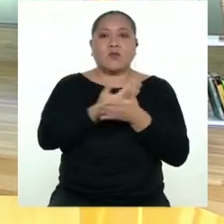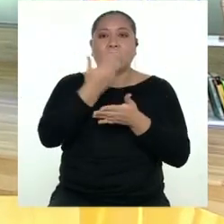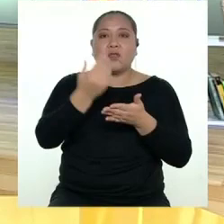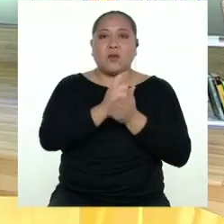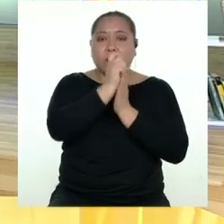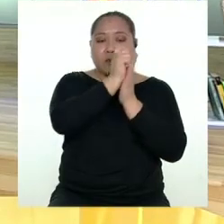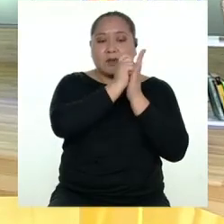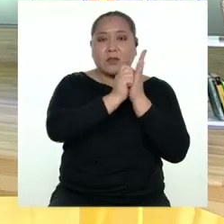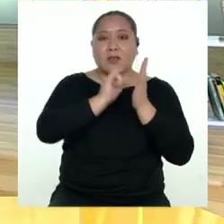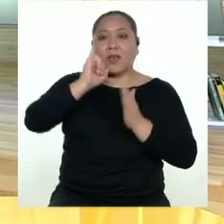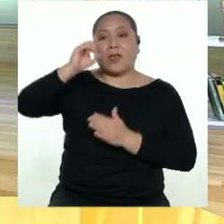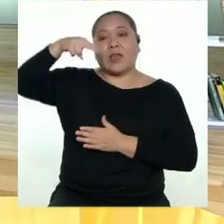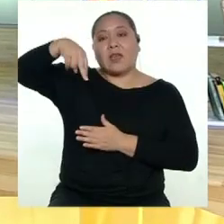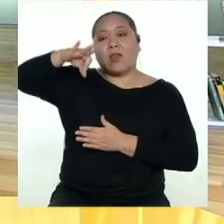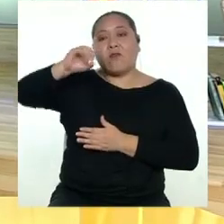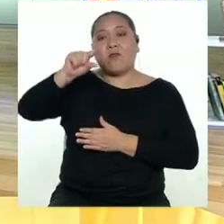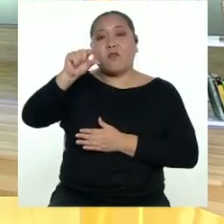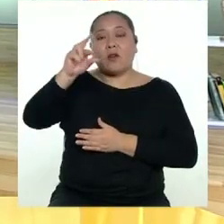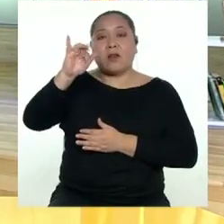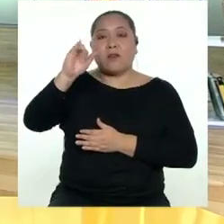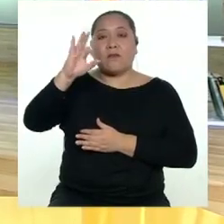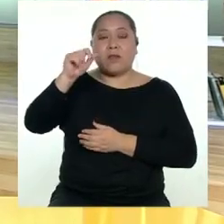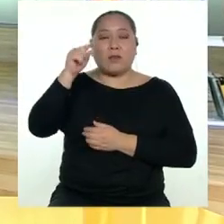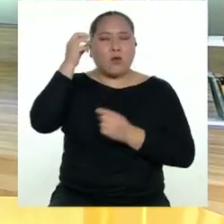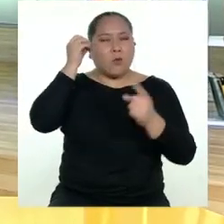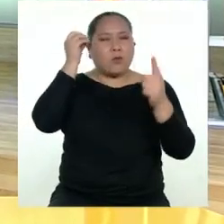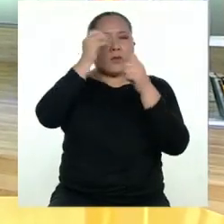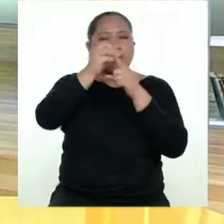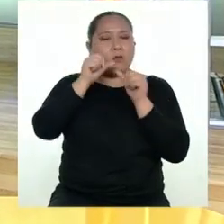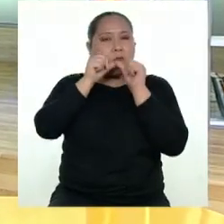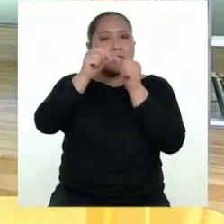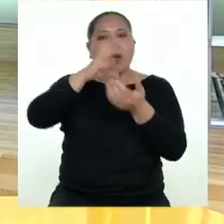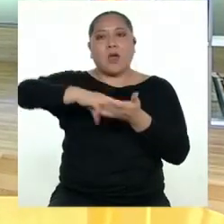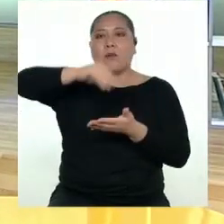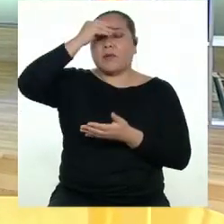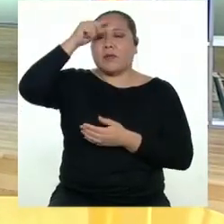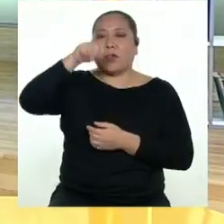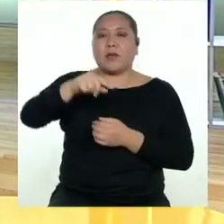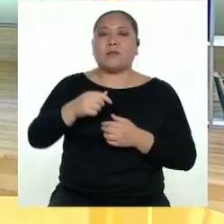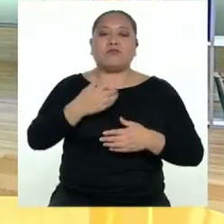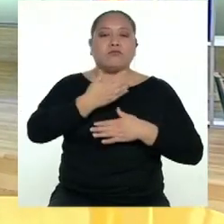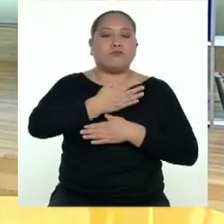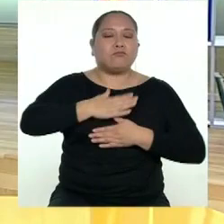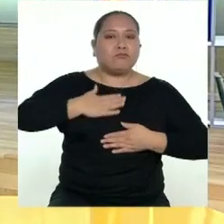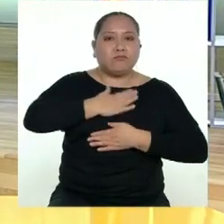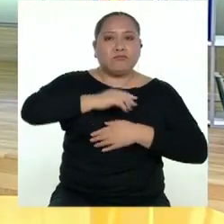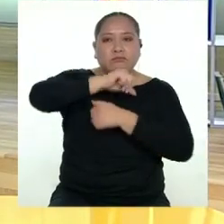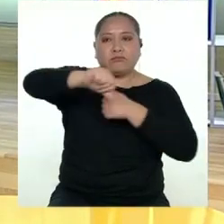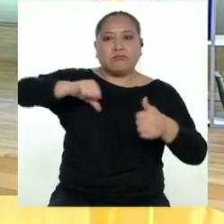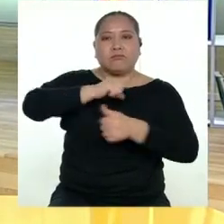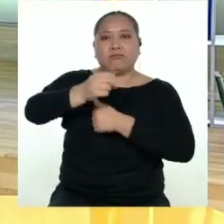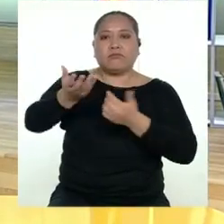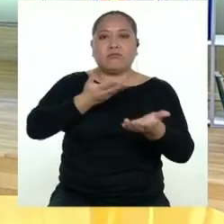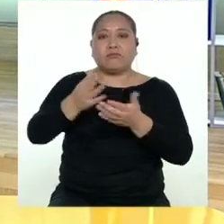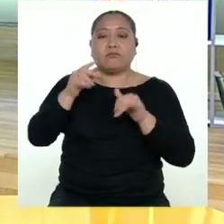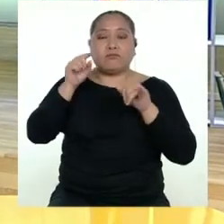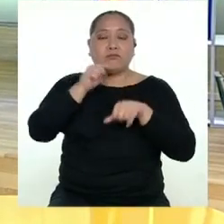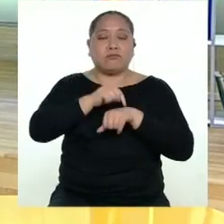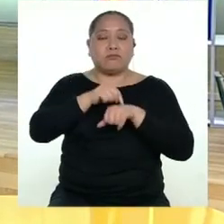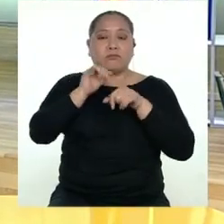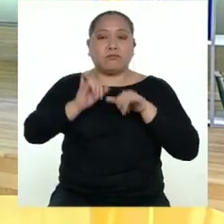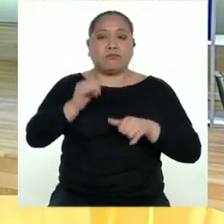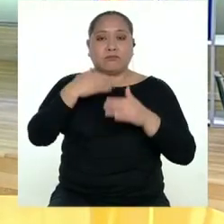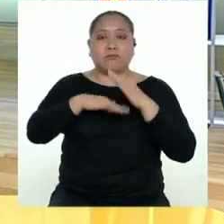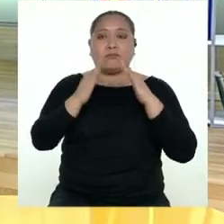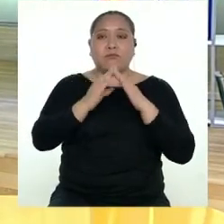textos, infografías para ser exactos, con el objetivo de seguir aprendiendo sobre la convivencia durante el aislamiento social que debemos